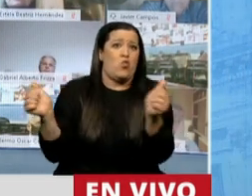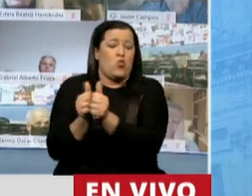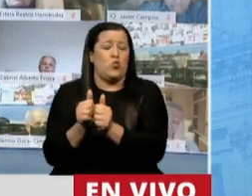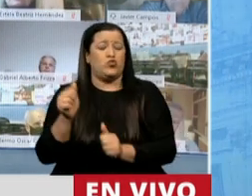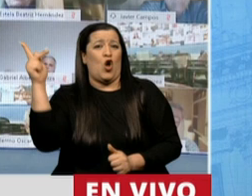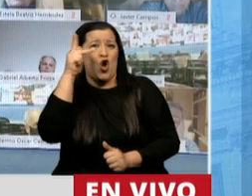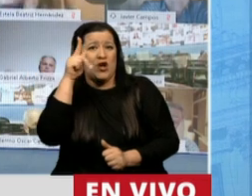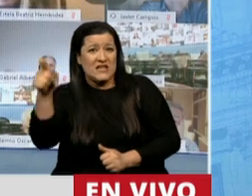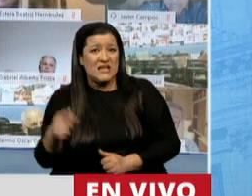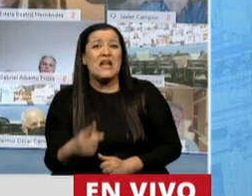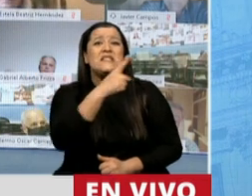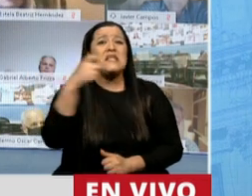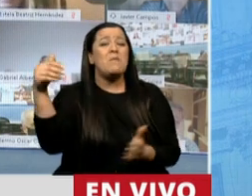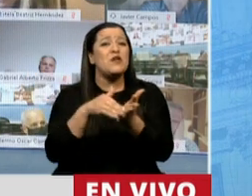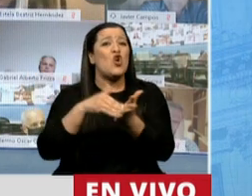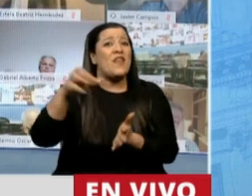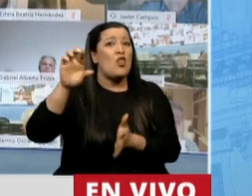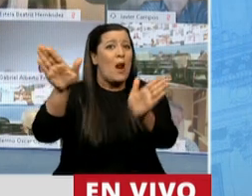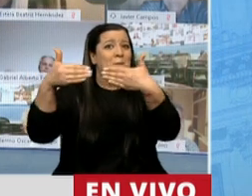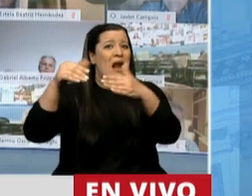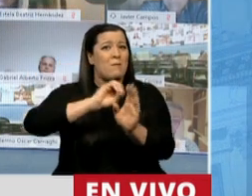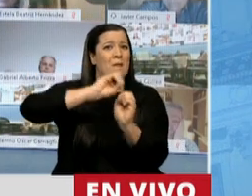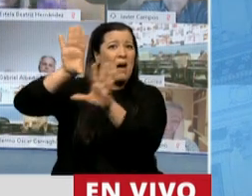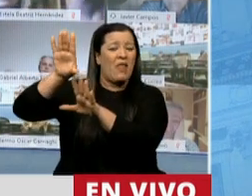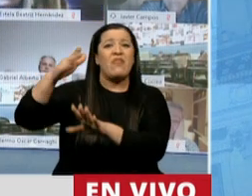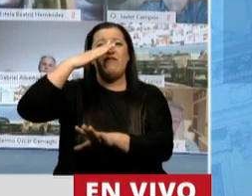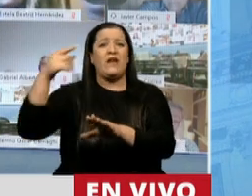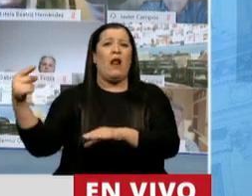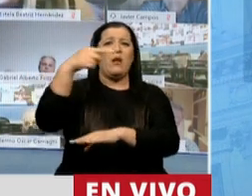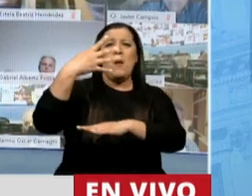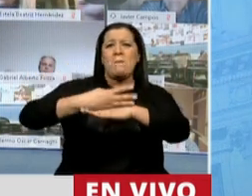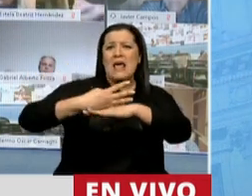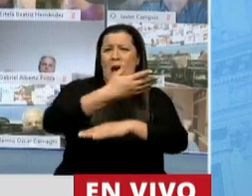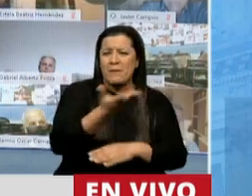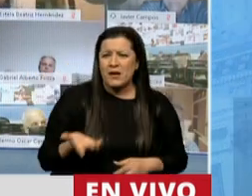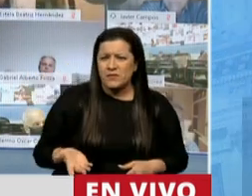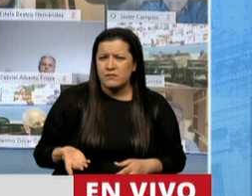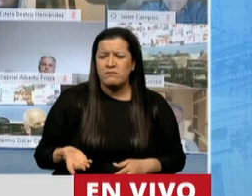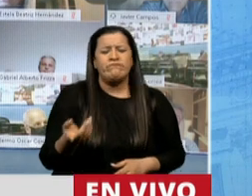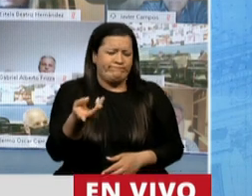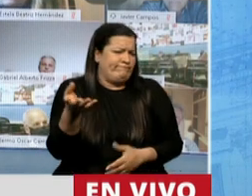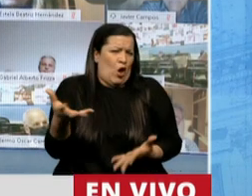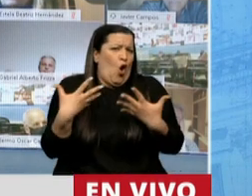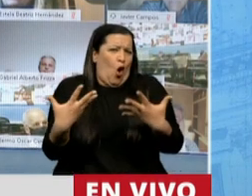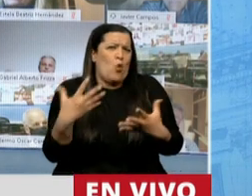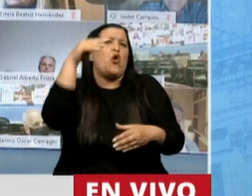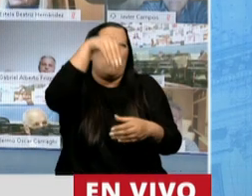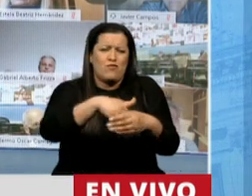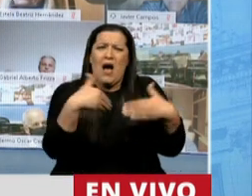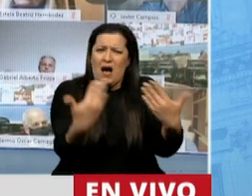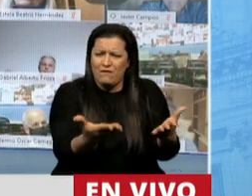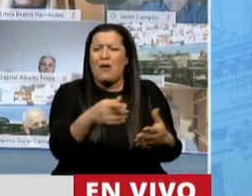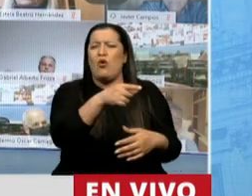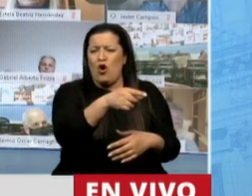más de 100 millones de dólares que pasaron por Panamá y terminaron en Miami Claro que vamos a votar a favor de la